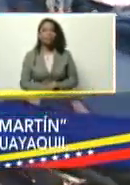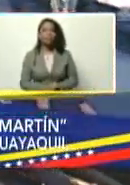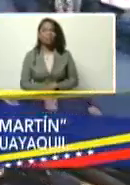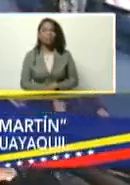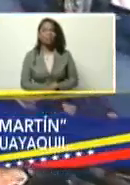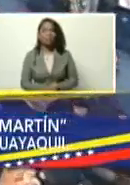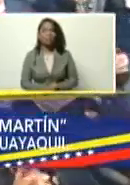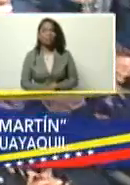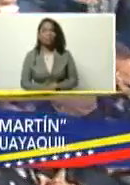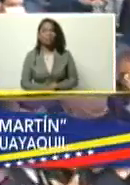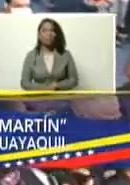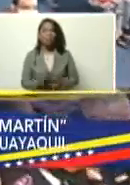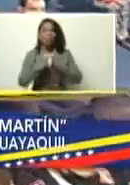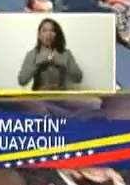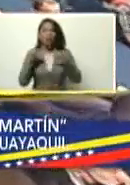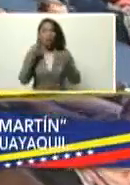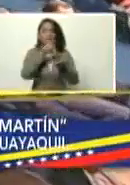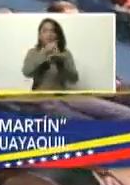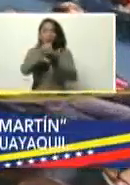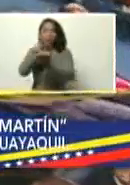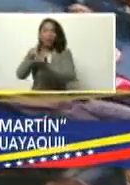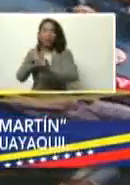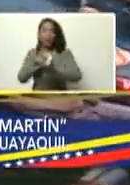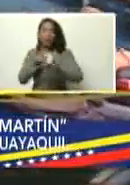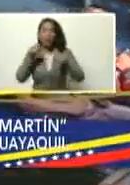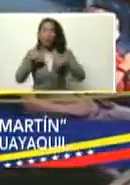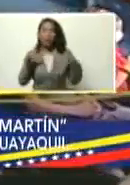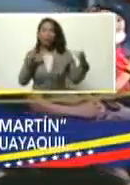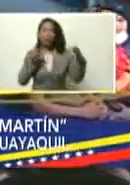Bueno, a todos los participantes,